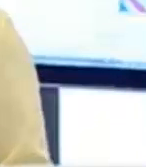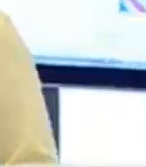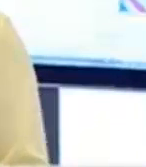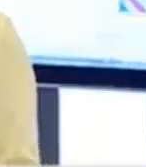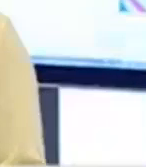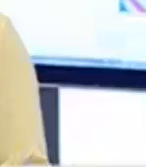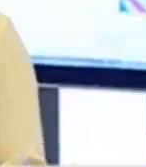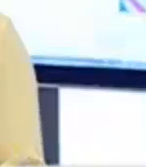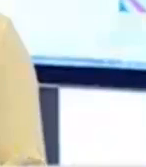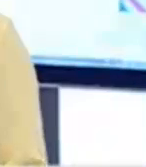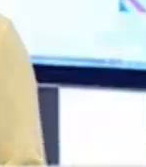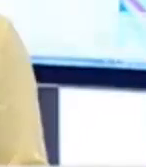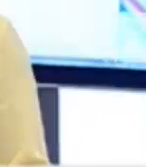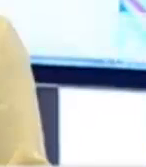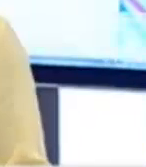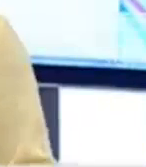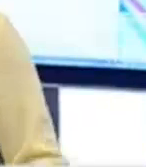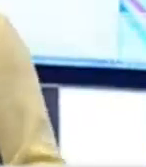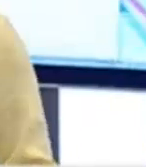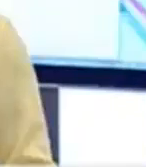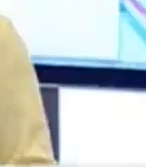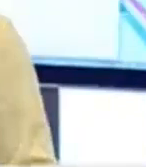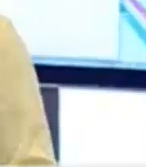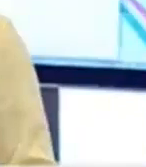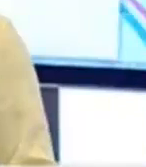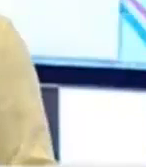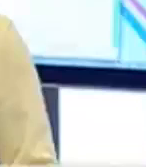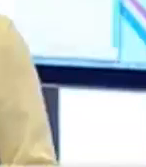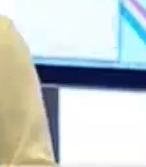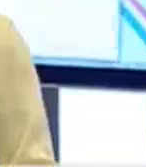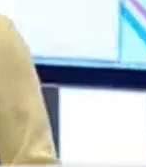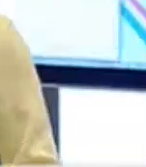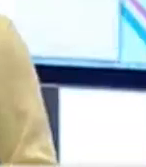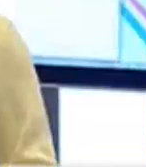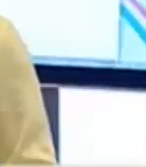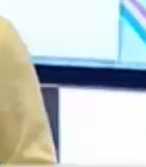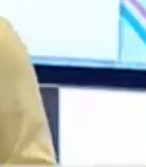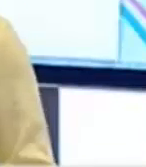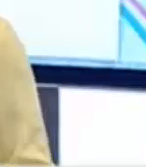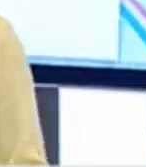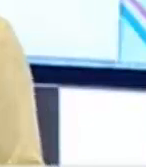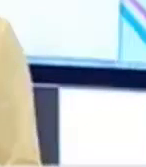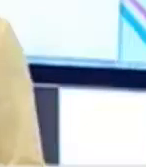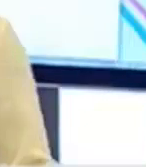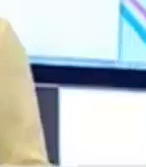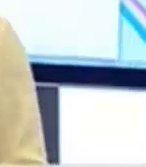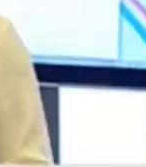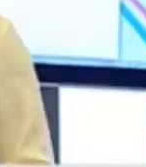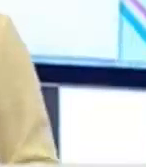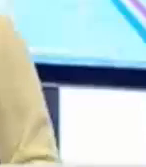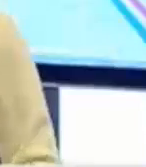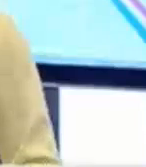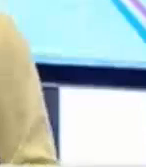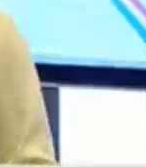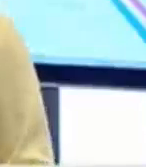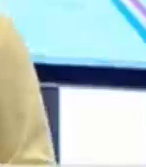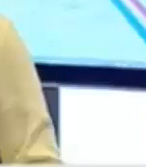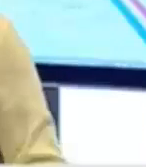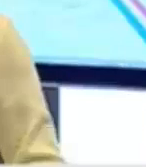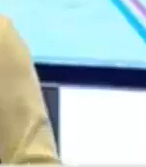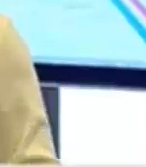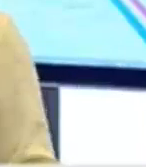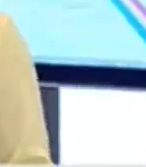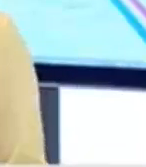señalar que este evento se estará realizando los días 24, 25 y 26 de noviembre, por ello lo invito a que esté al pendiente de